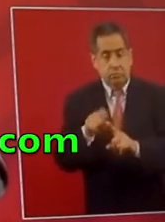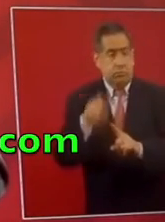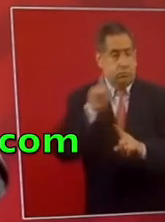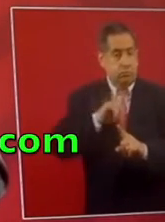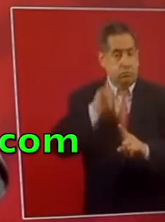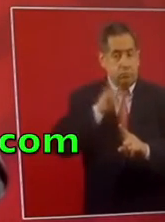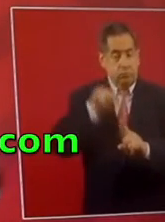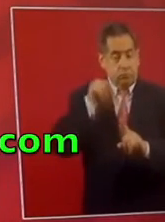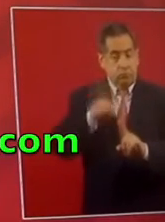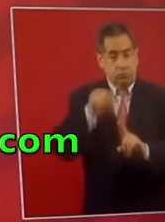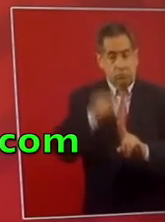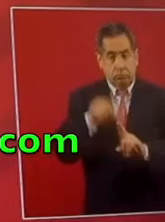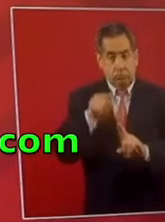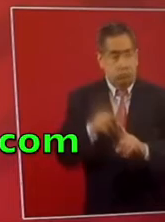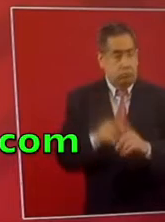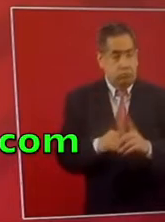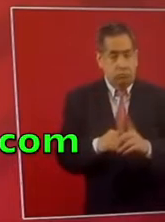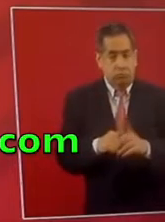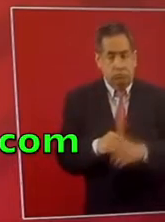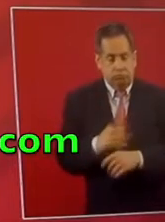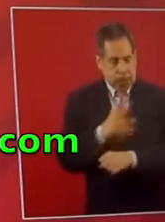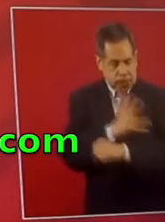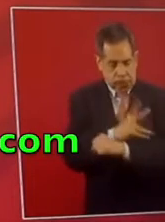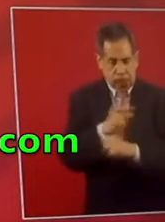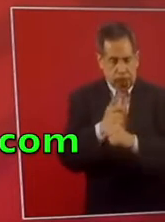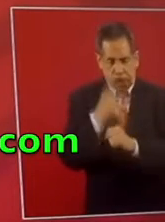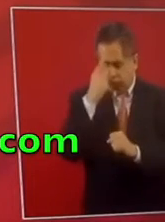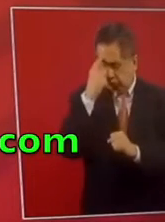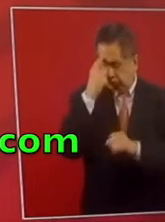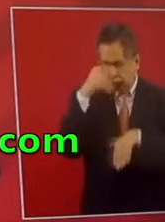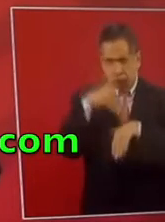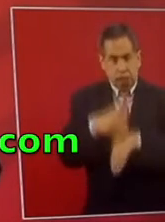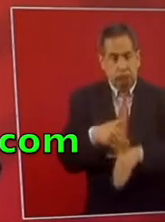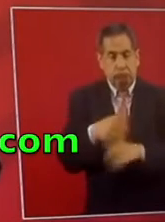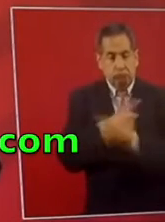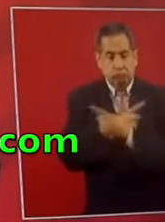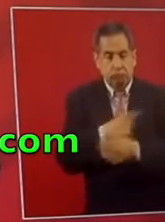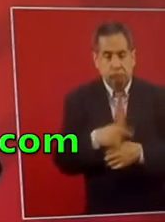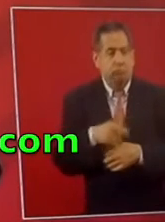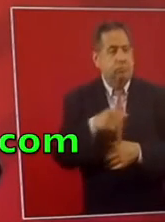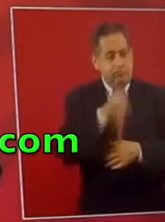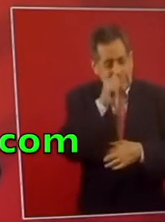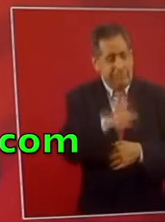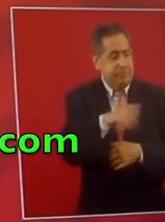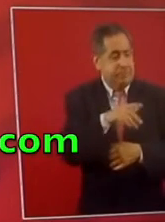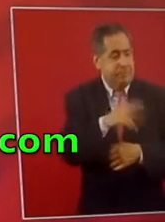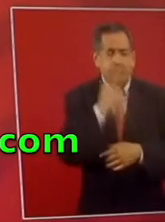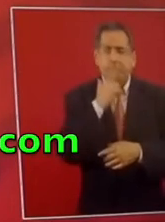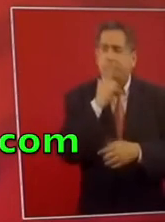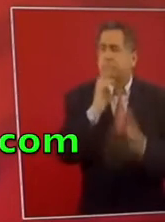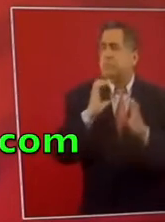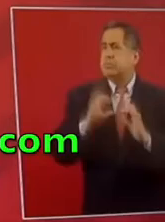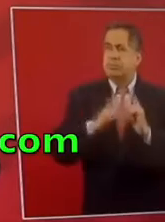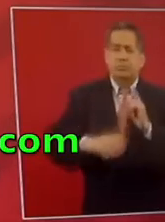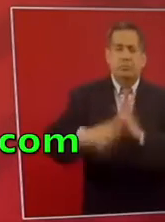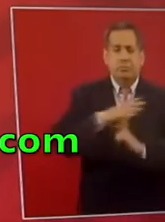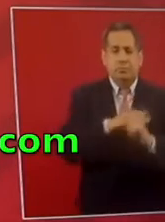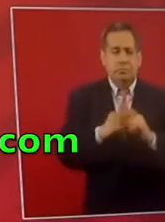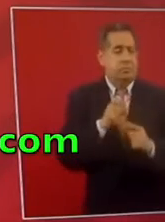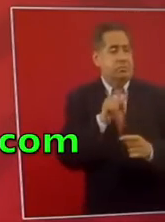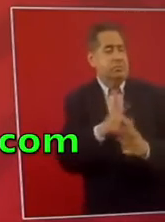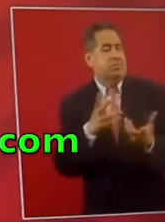17 ayuntamientos, ¿recuerda usted los nombres de algunos municipios? Sí, por decir algo, está Matatán,